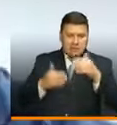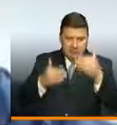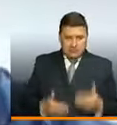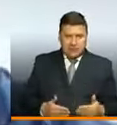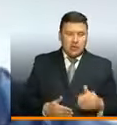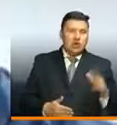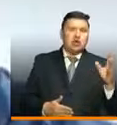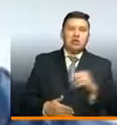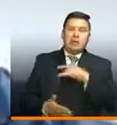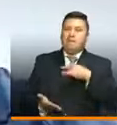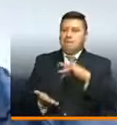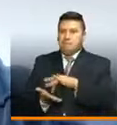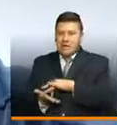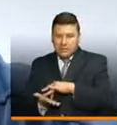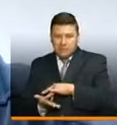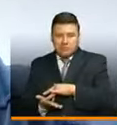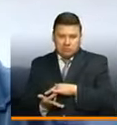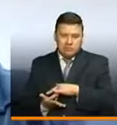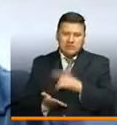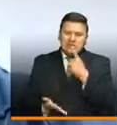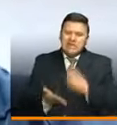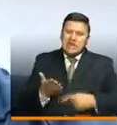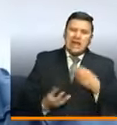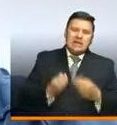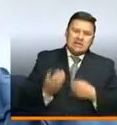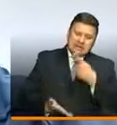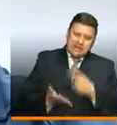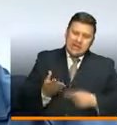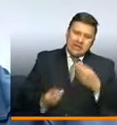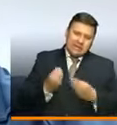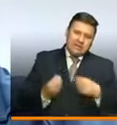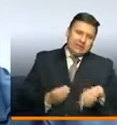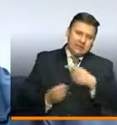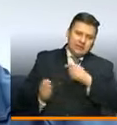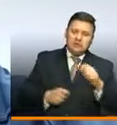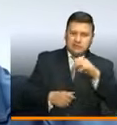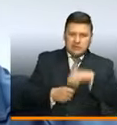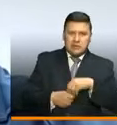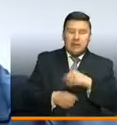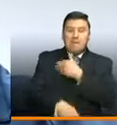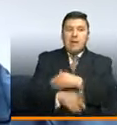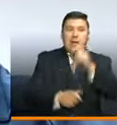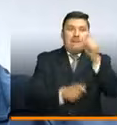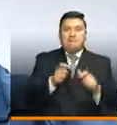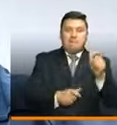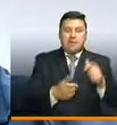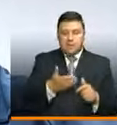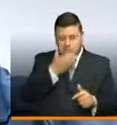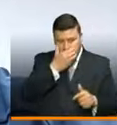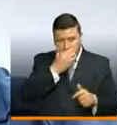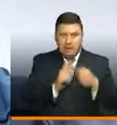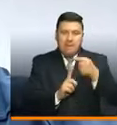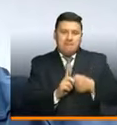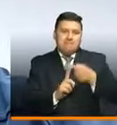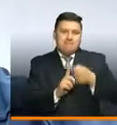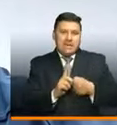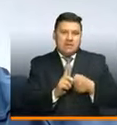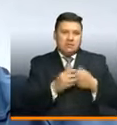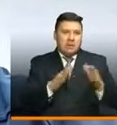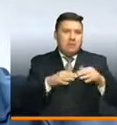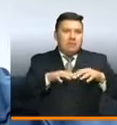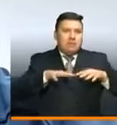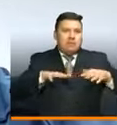y todos los demás participantes, en qué tenemos que hacer para poder llevarlo a millones y millones de máscaras al mes, con el